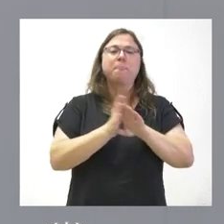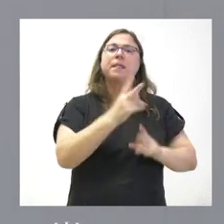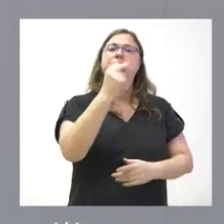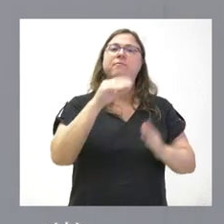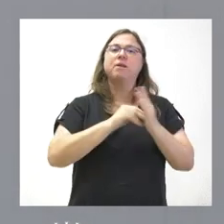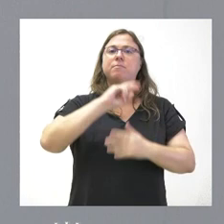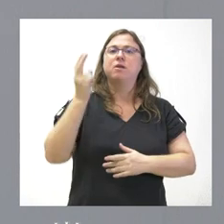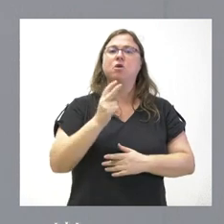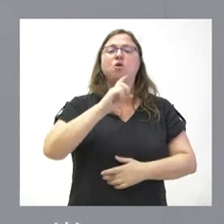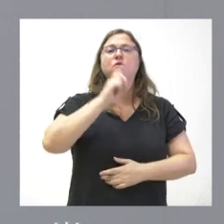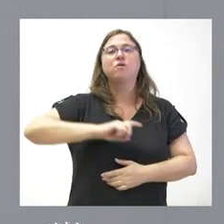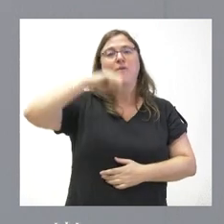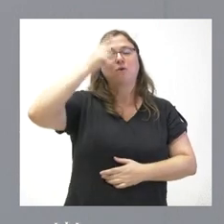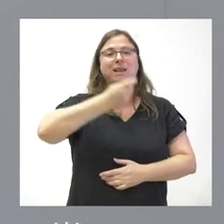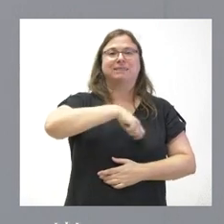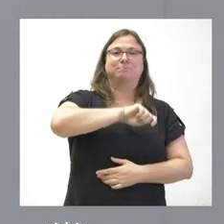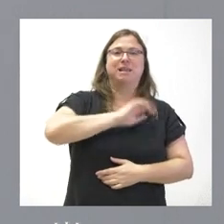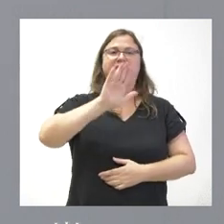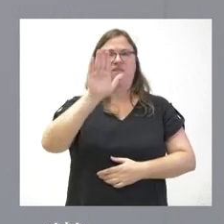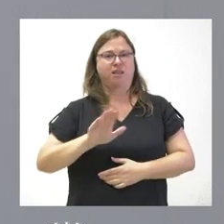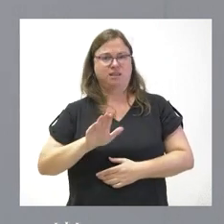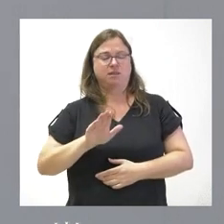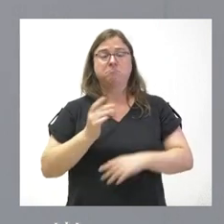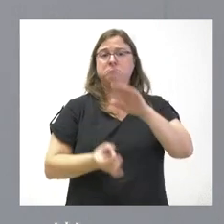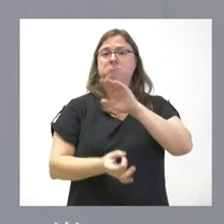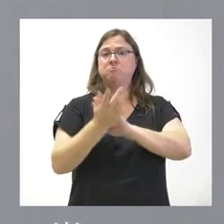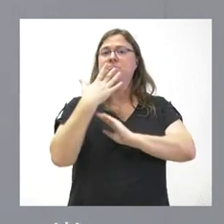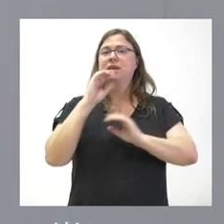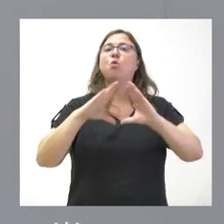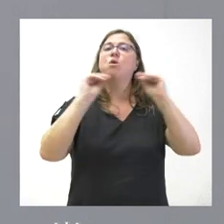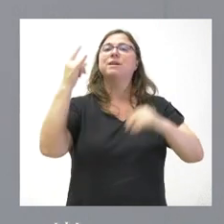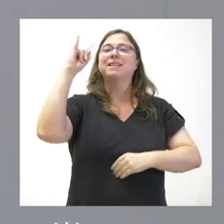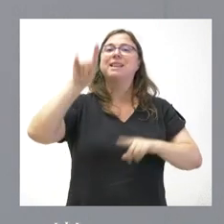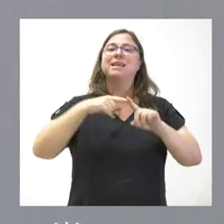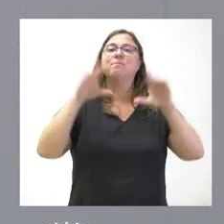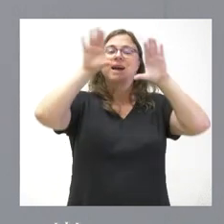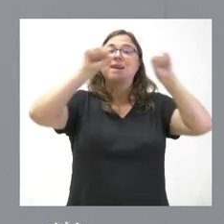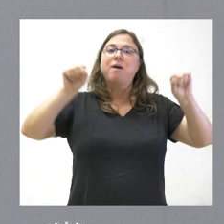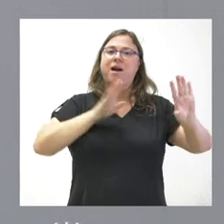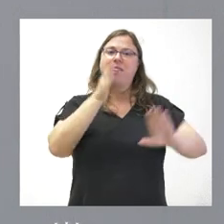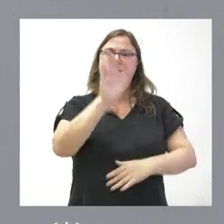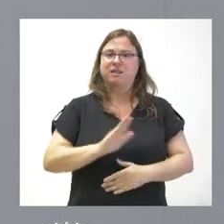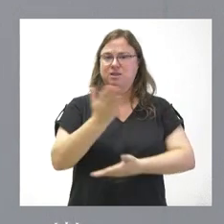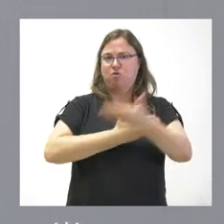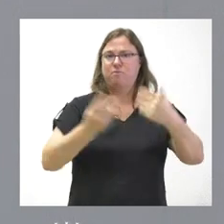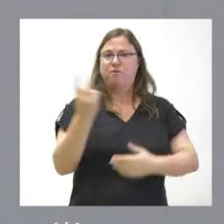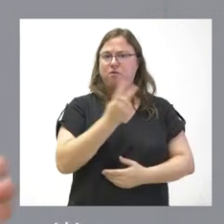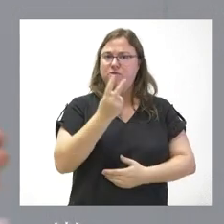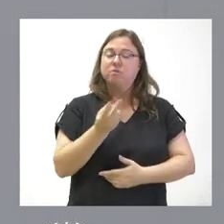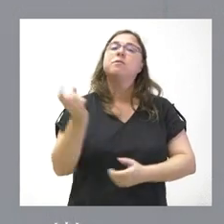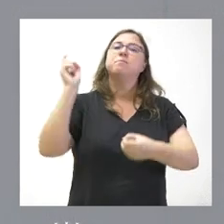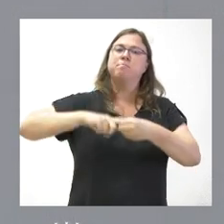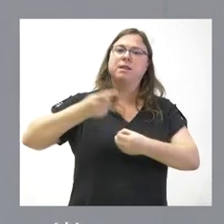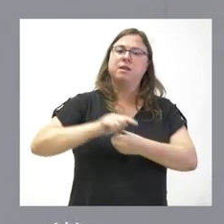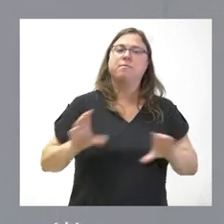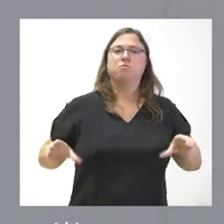cultural hispano brasileña que se ha constituido por la universidad de Salamanca y la embajada de Brasil y que también tiene la presencia de la junta de